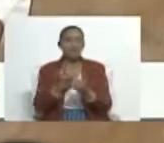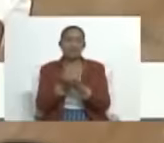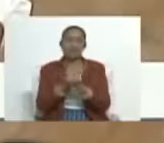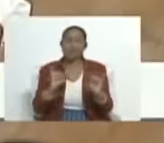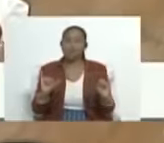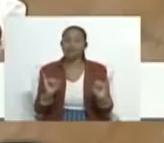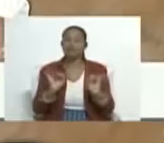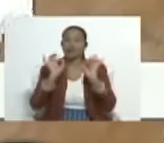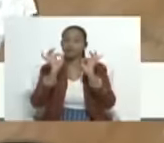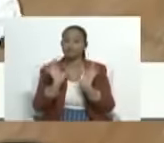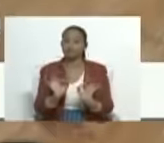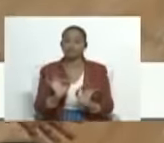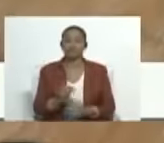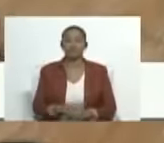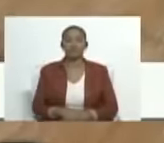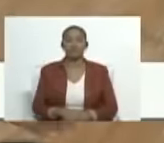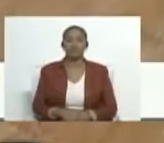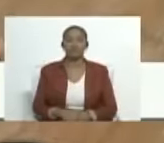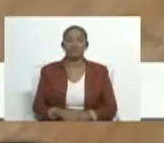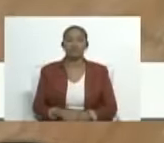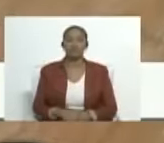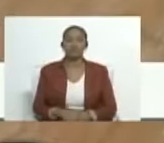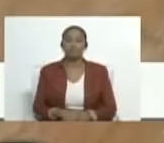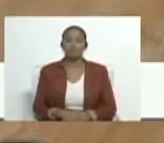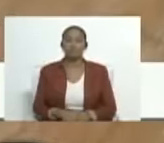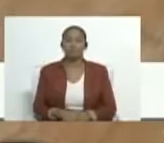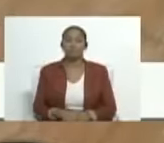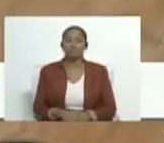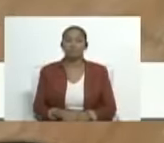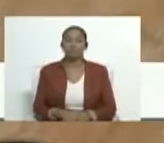determinación que, como bien dije, resumía